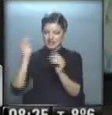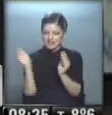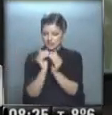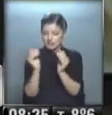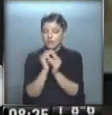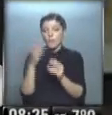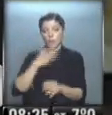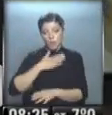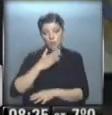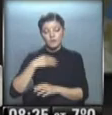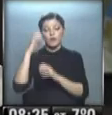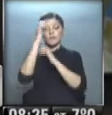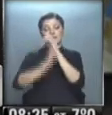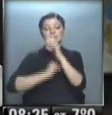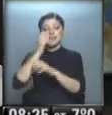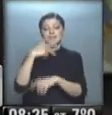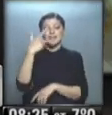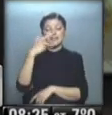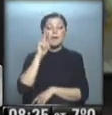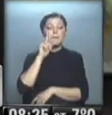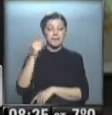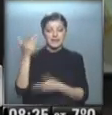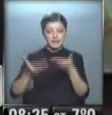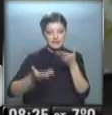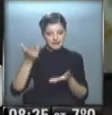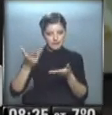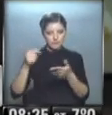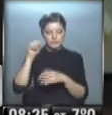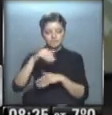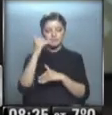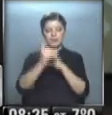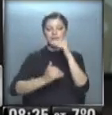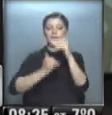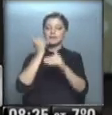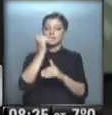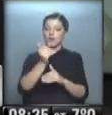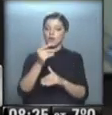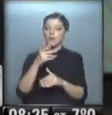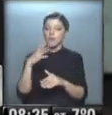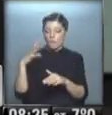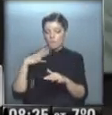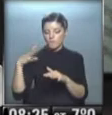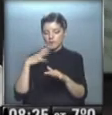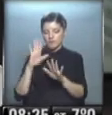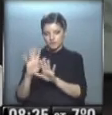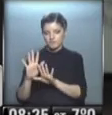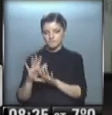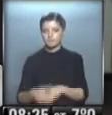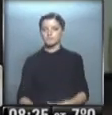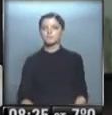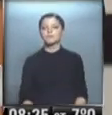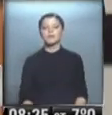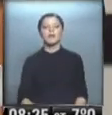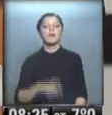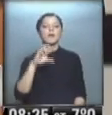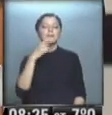satélites de 3.000 kilos, así que ese desarrollo tiene que llegar en algún tiempo, pero... ¿Cómo se van a ir